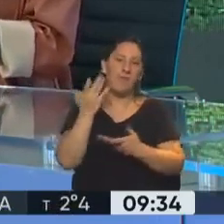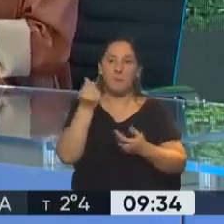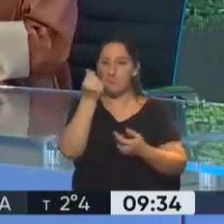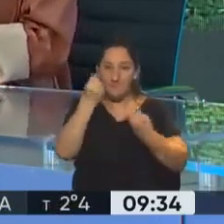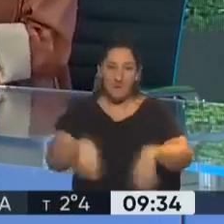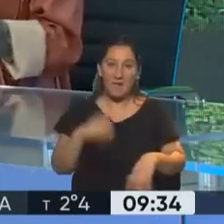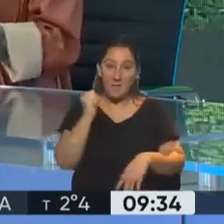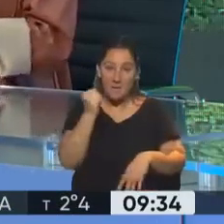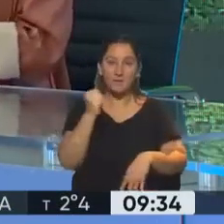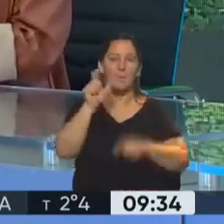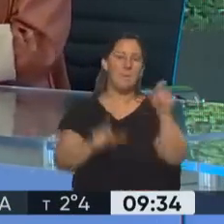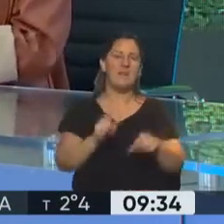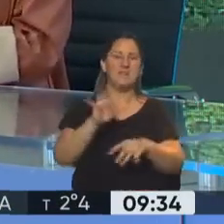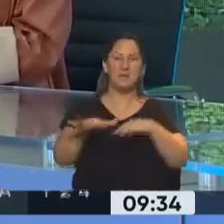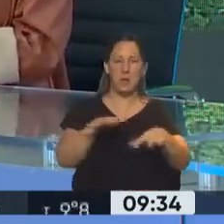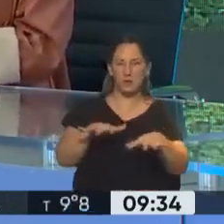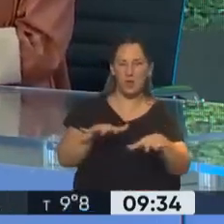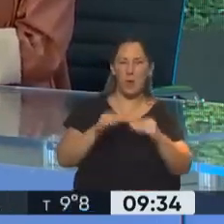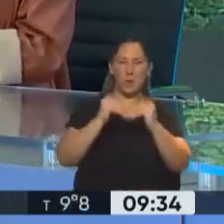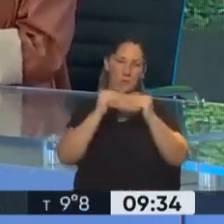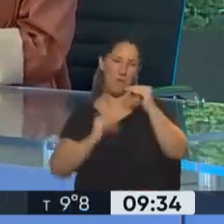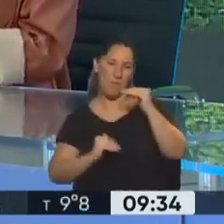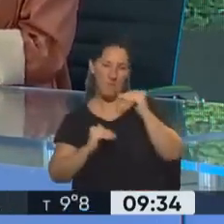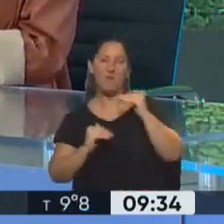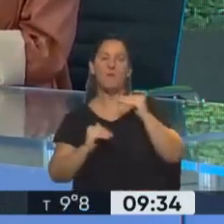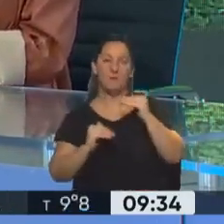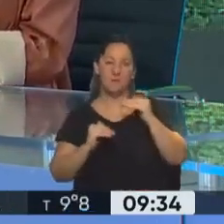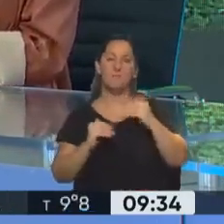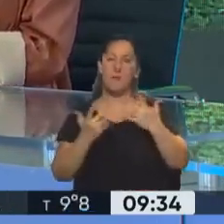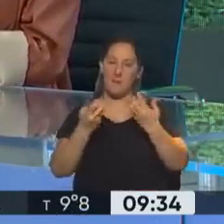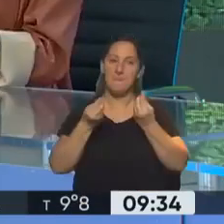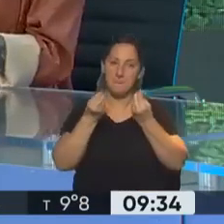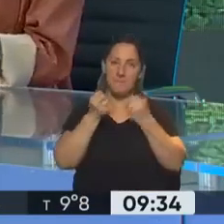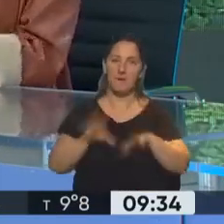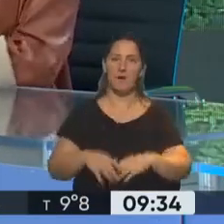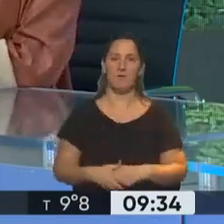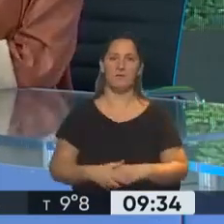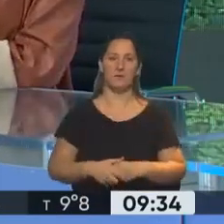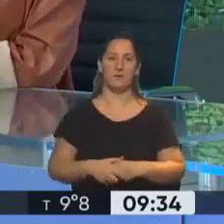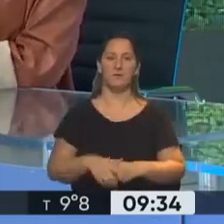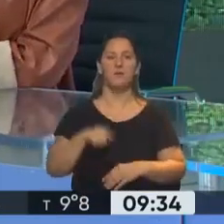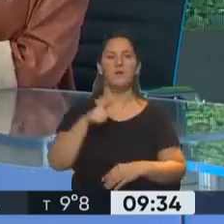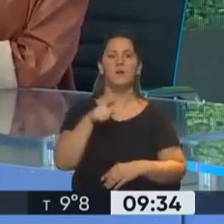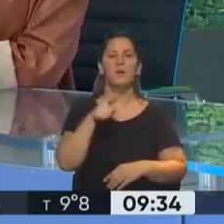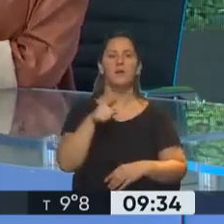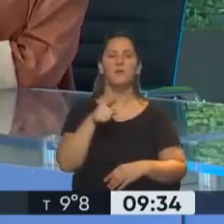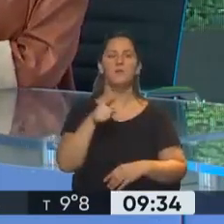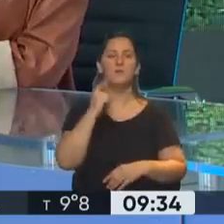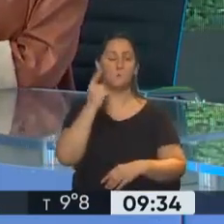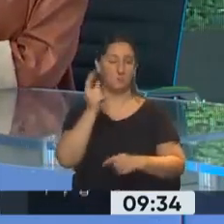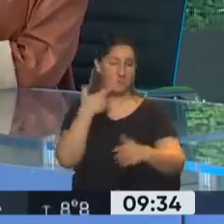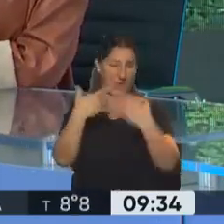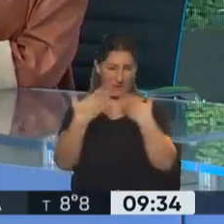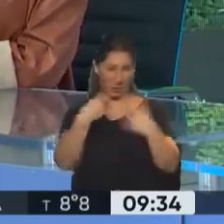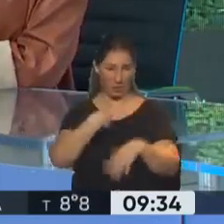pasan las atraviesan la peor parte pero solo conmigo en una entrevista que le hice yo y justamente hablaba de una combinación